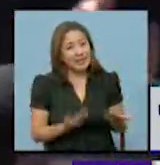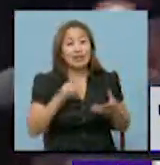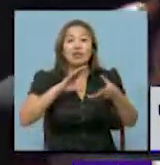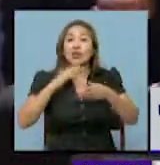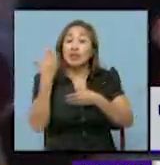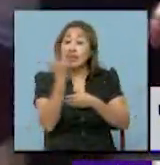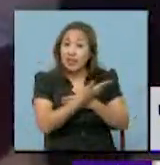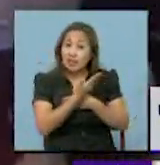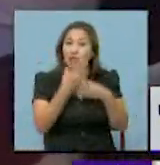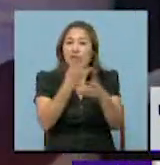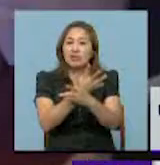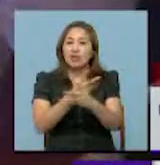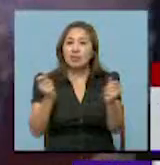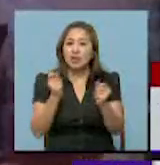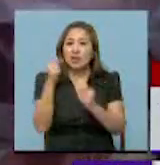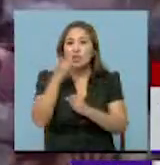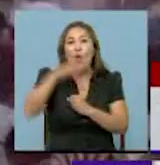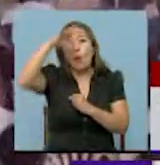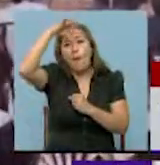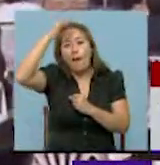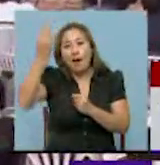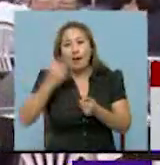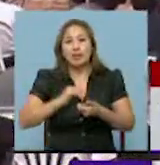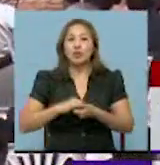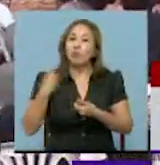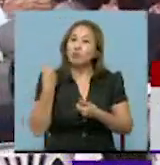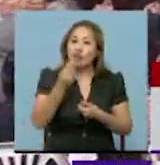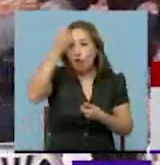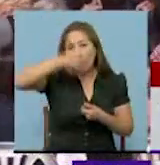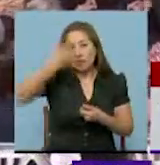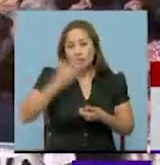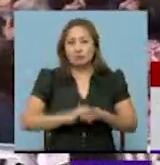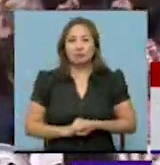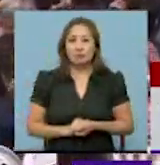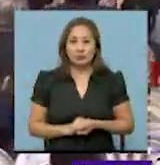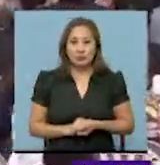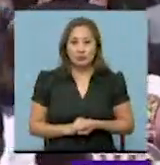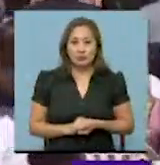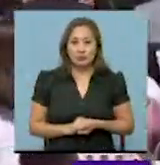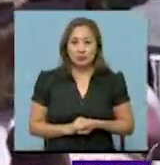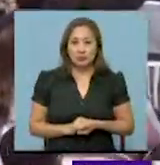manera concluimos este acto, la presentación oficial.